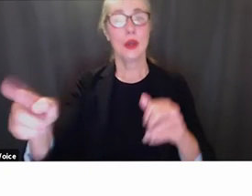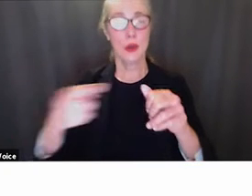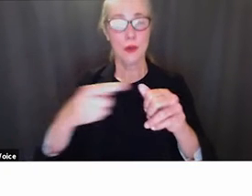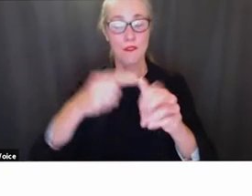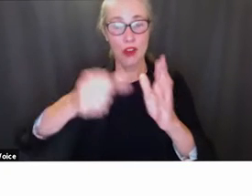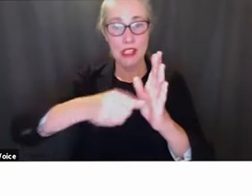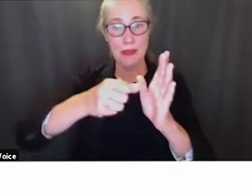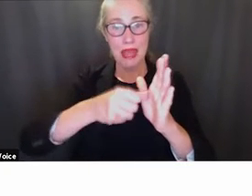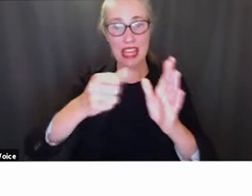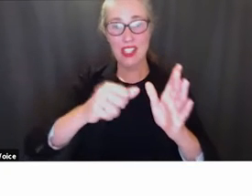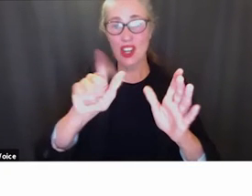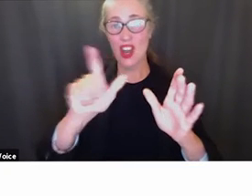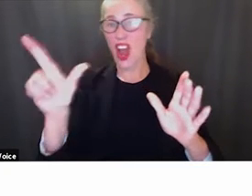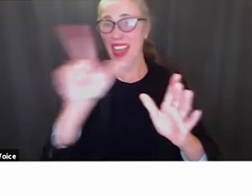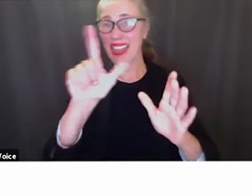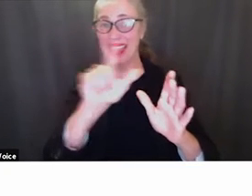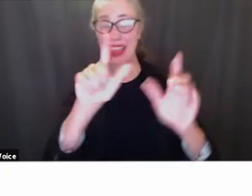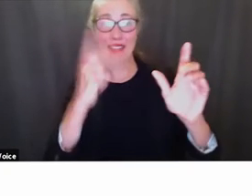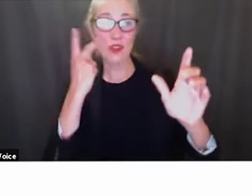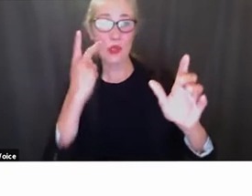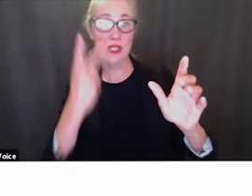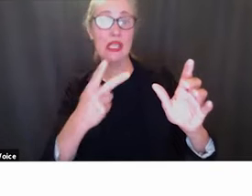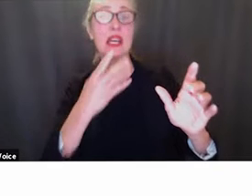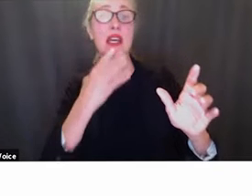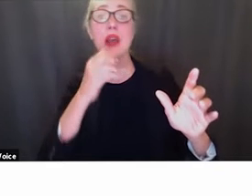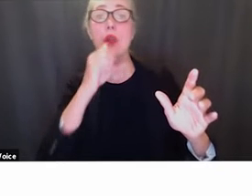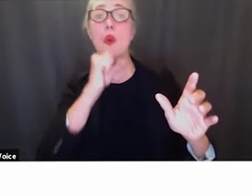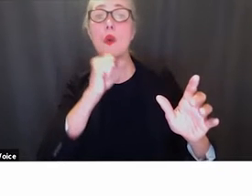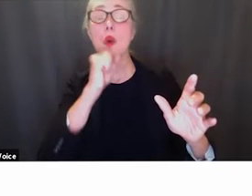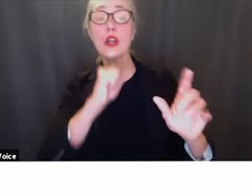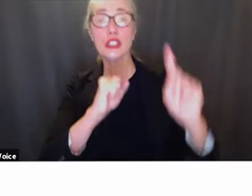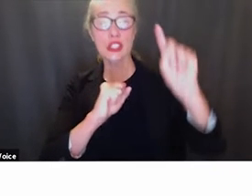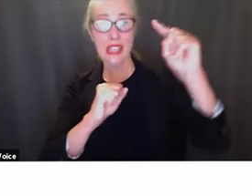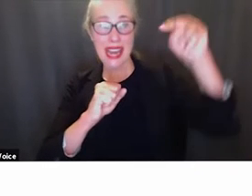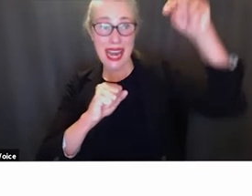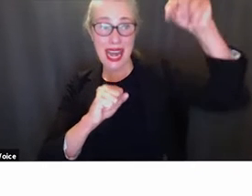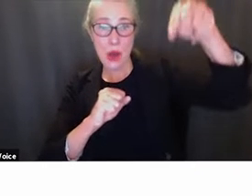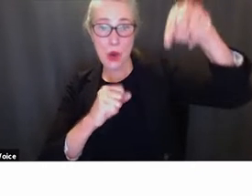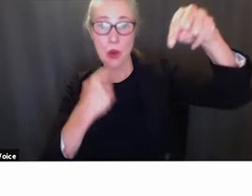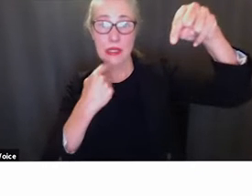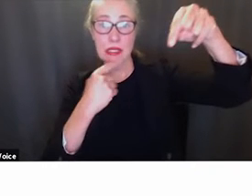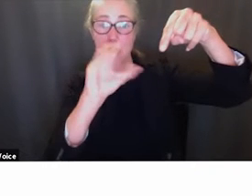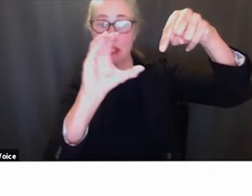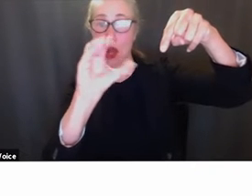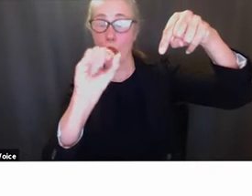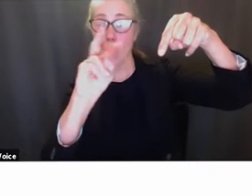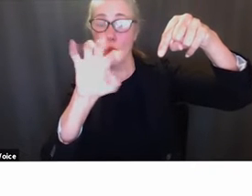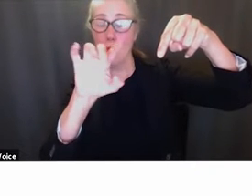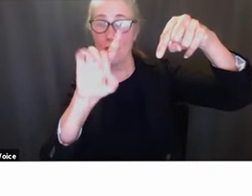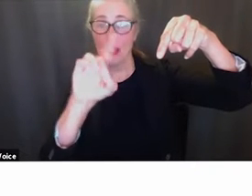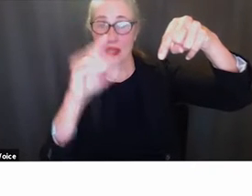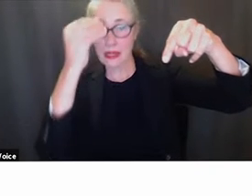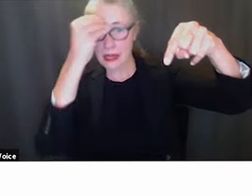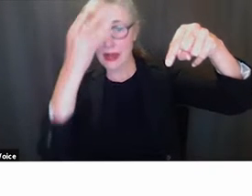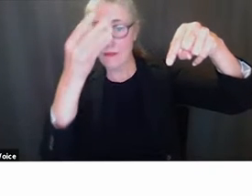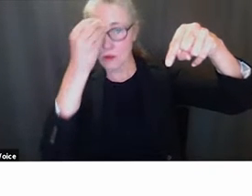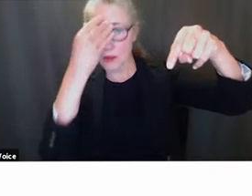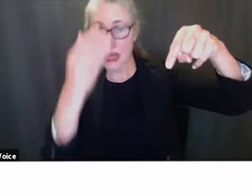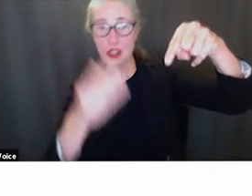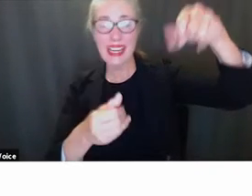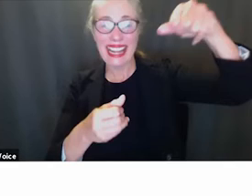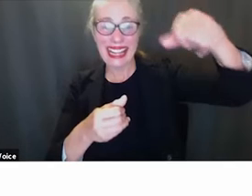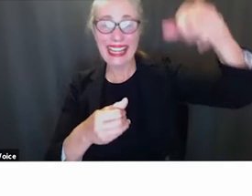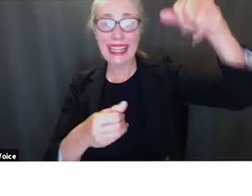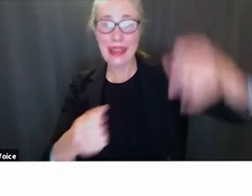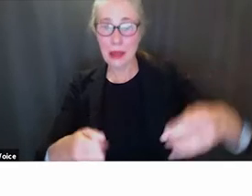en la página principal, en la parte izquierda, hay una flecha anaranjada que dice información sobre COVID. Hace clic